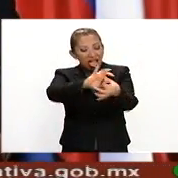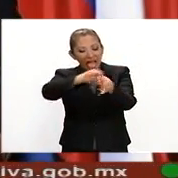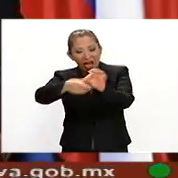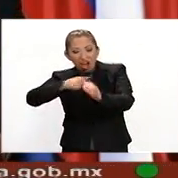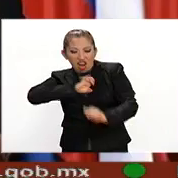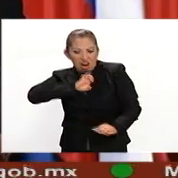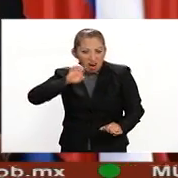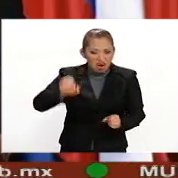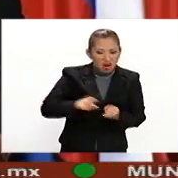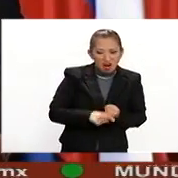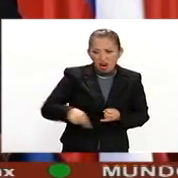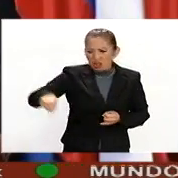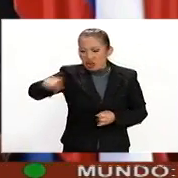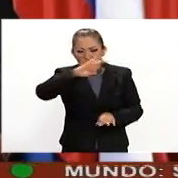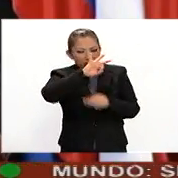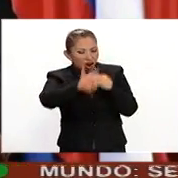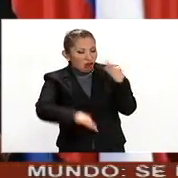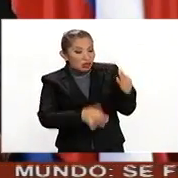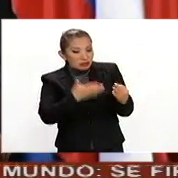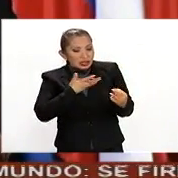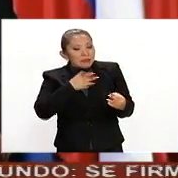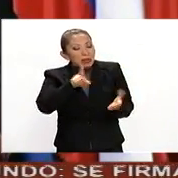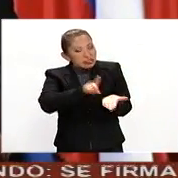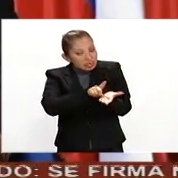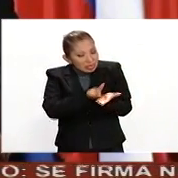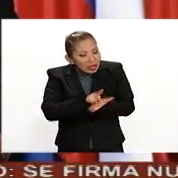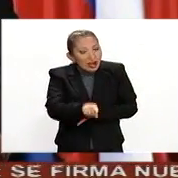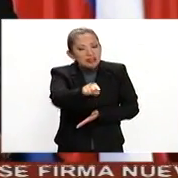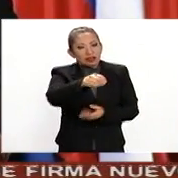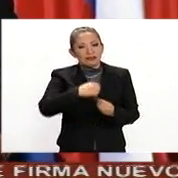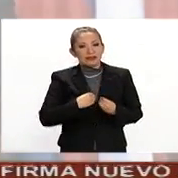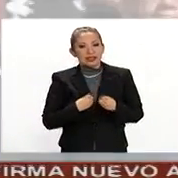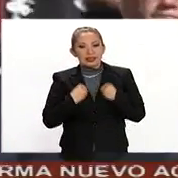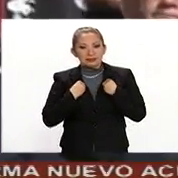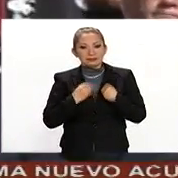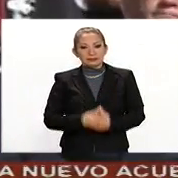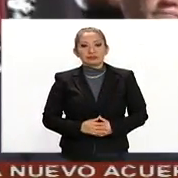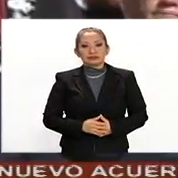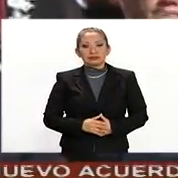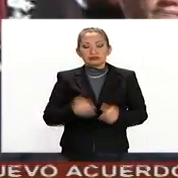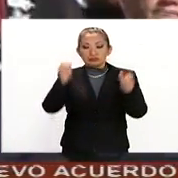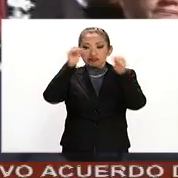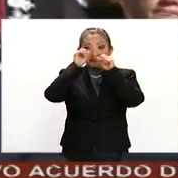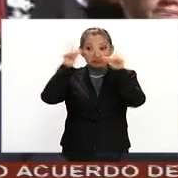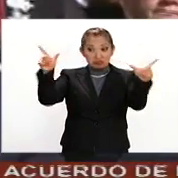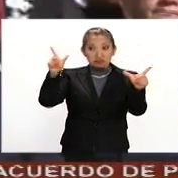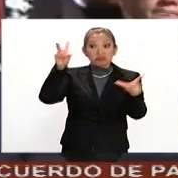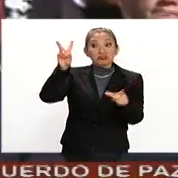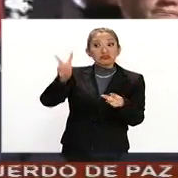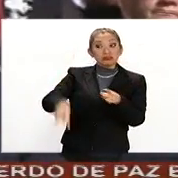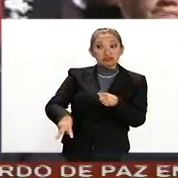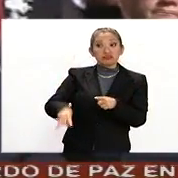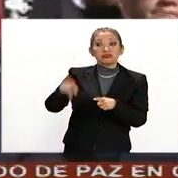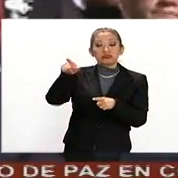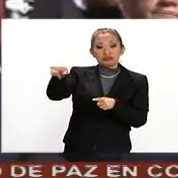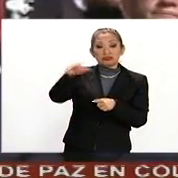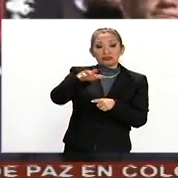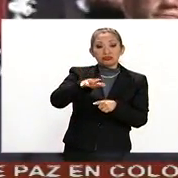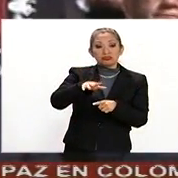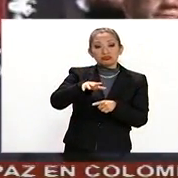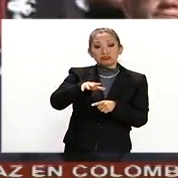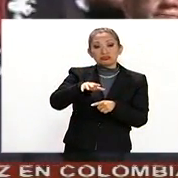del odio y donde todos tengamos derecho a la vida. Y admiración a